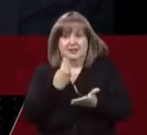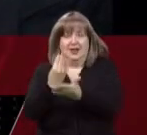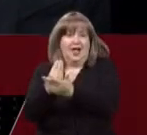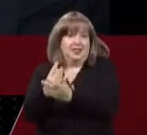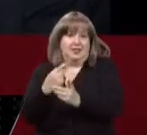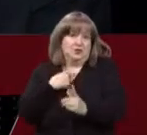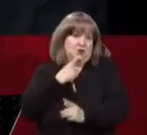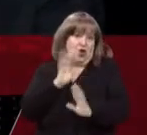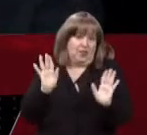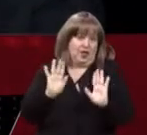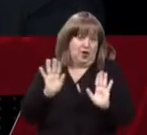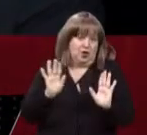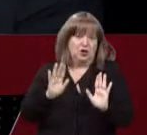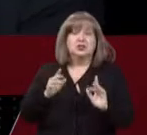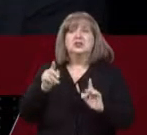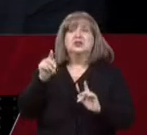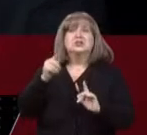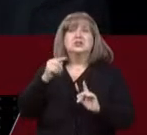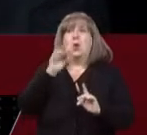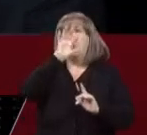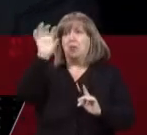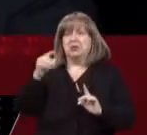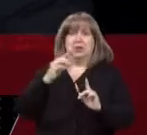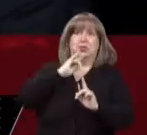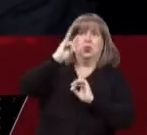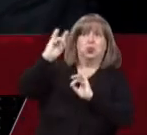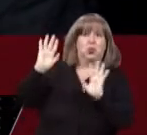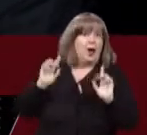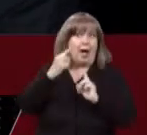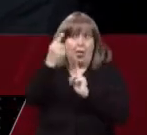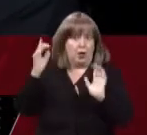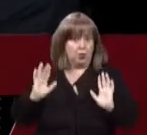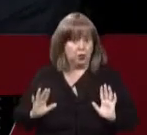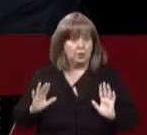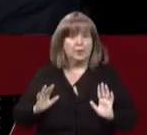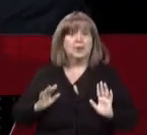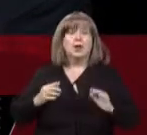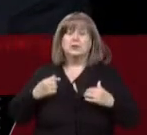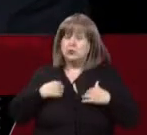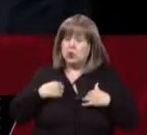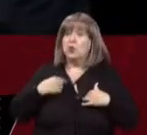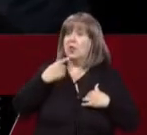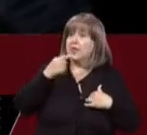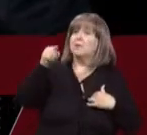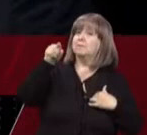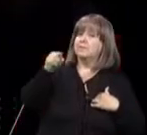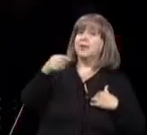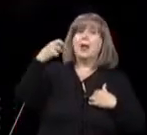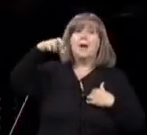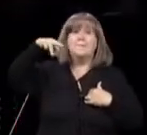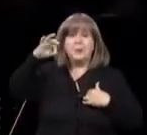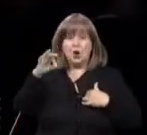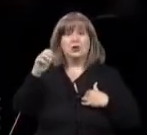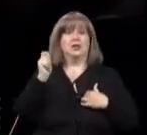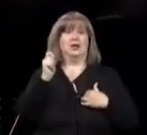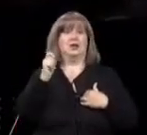candidato. No lo digo respecto de Mendoza ni de ninguna otra provincia. Sí digo que dentro de Juntos para el Cambio, entre el equipo del PRO, nuestro